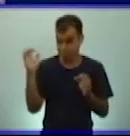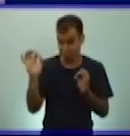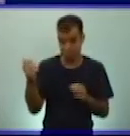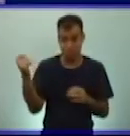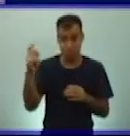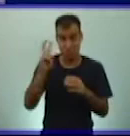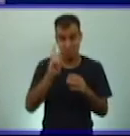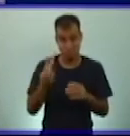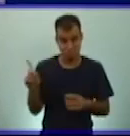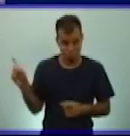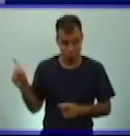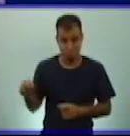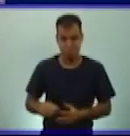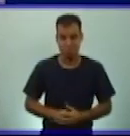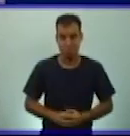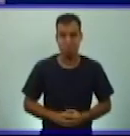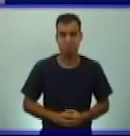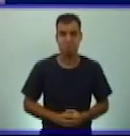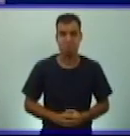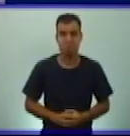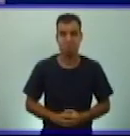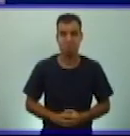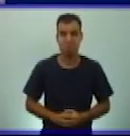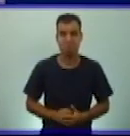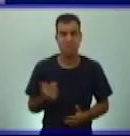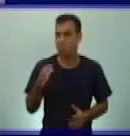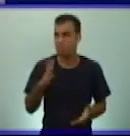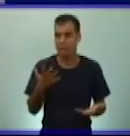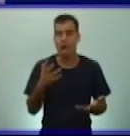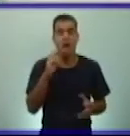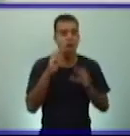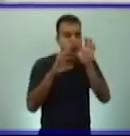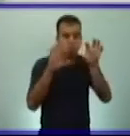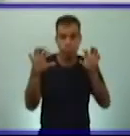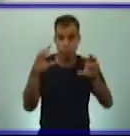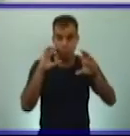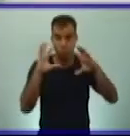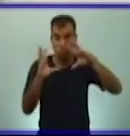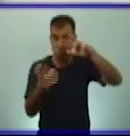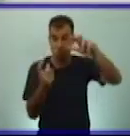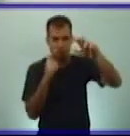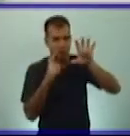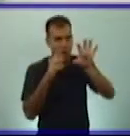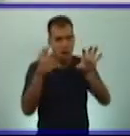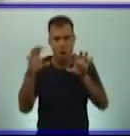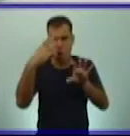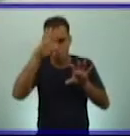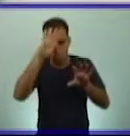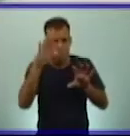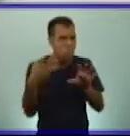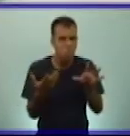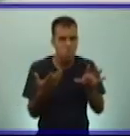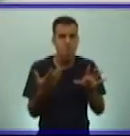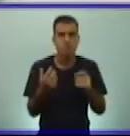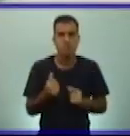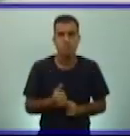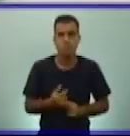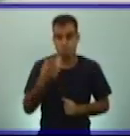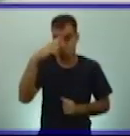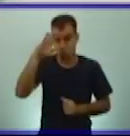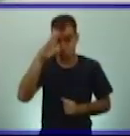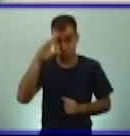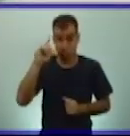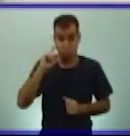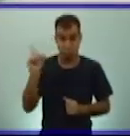Atlas Geográfico Escolar, para localizar en el mundo a Cuba. Cuba en el mundo, el